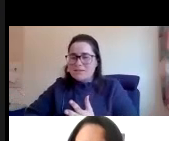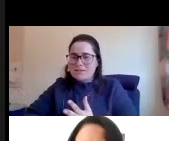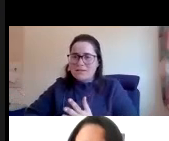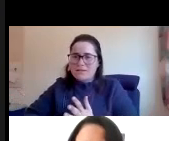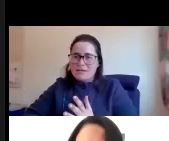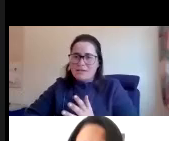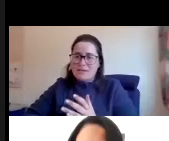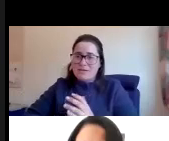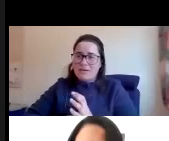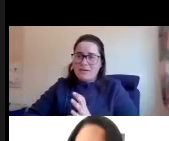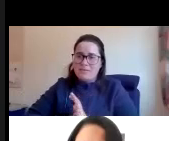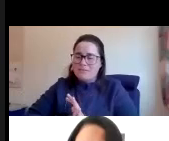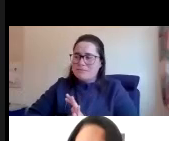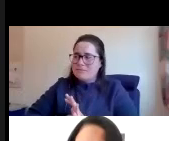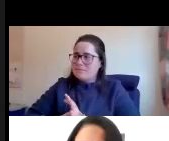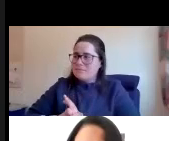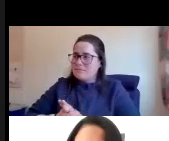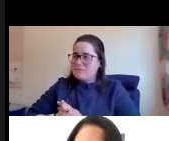es bastante,